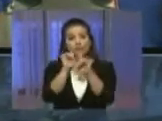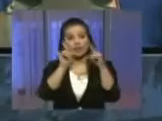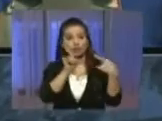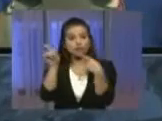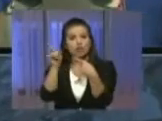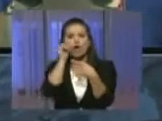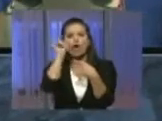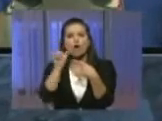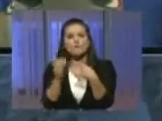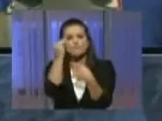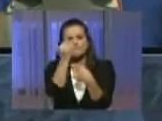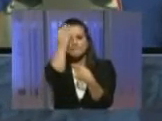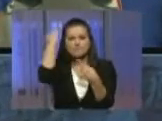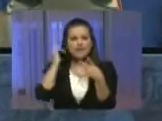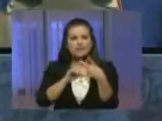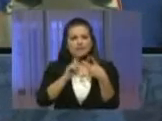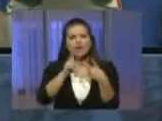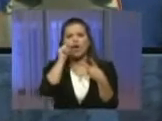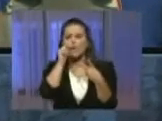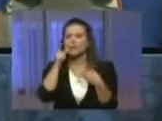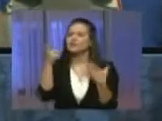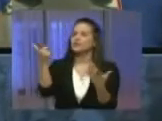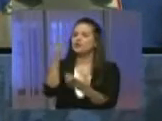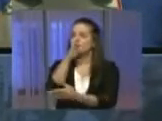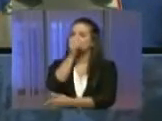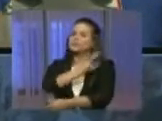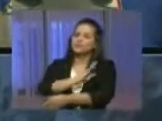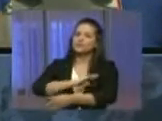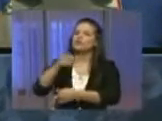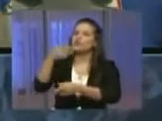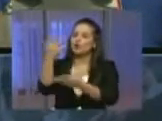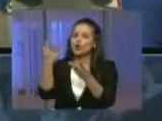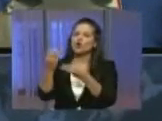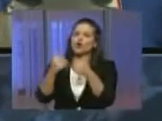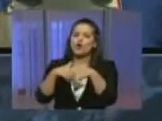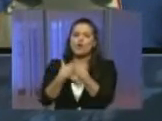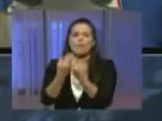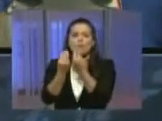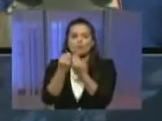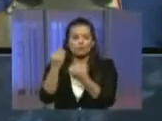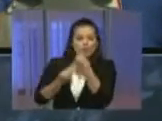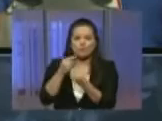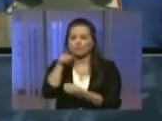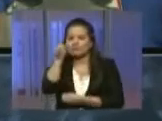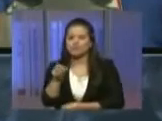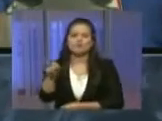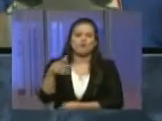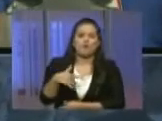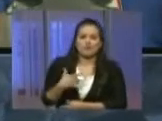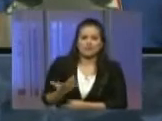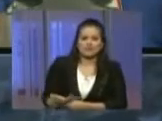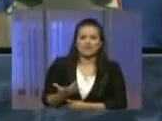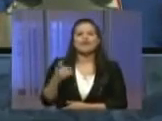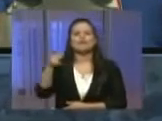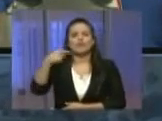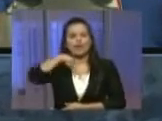Janeiro Cómo están José qué nos pueden contar cómo está la moral combativa